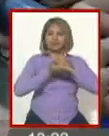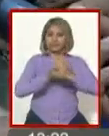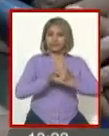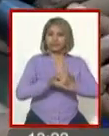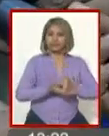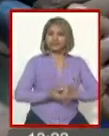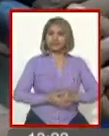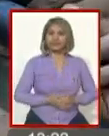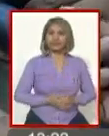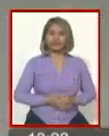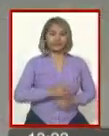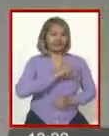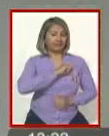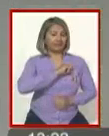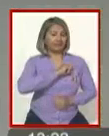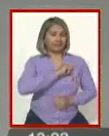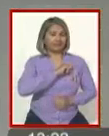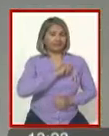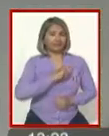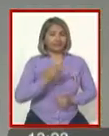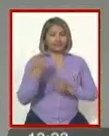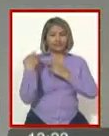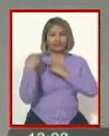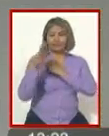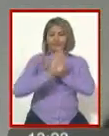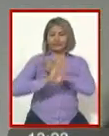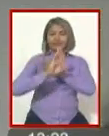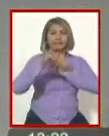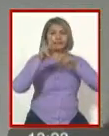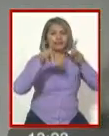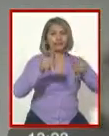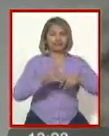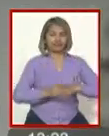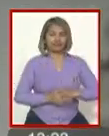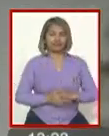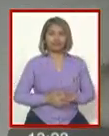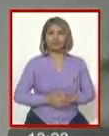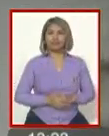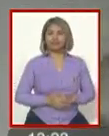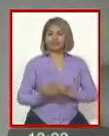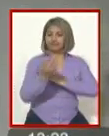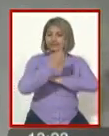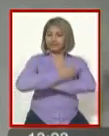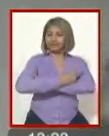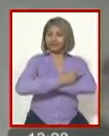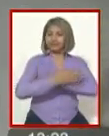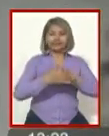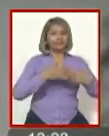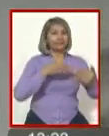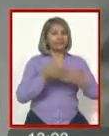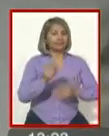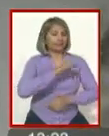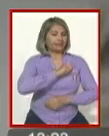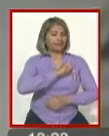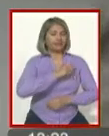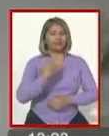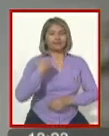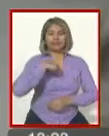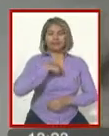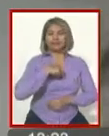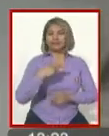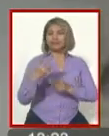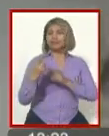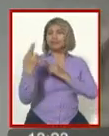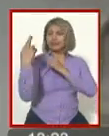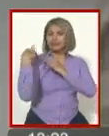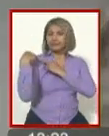donde como policía nuestro deber es proteger a los ciudadanos, tan estando de descanso o de servicio. Como policía, nuestro